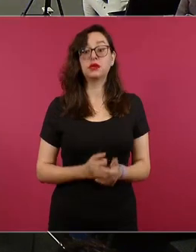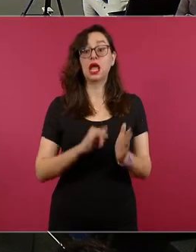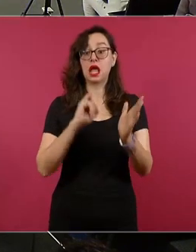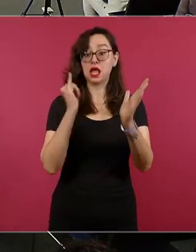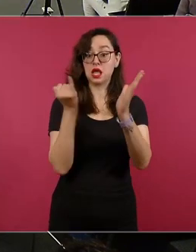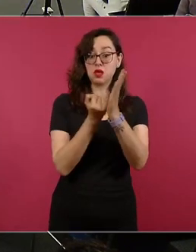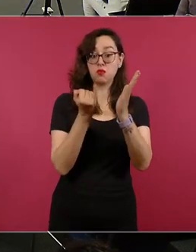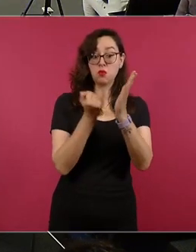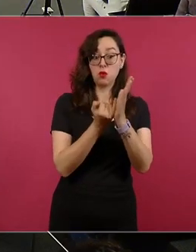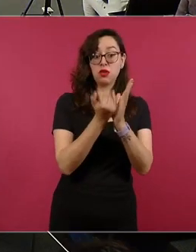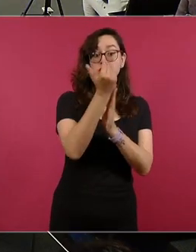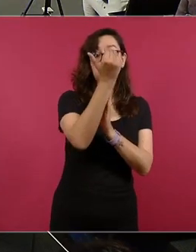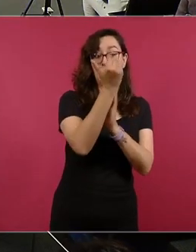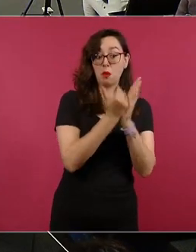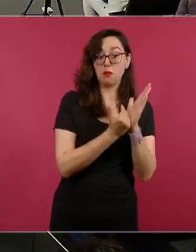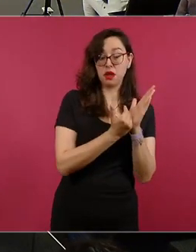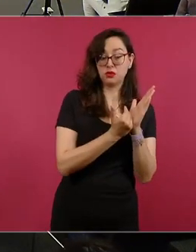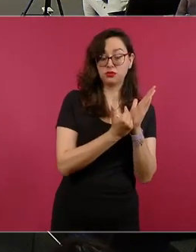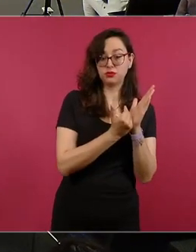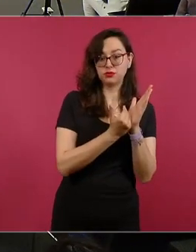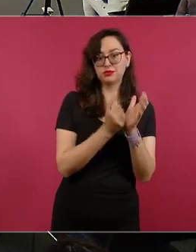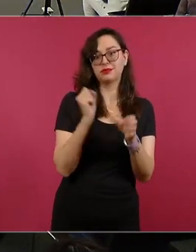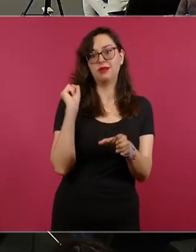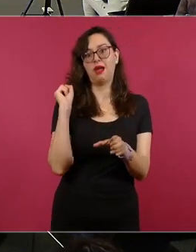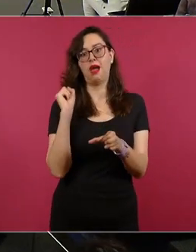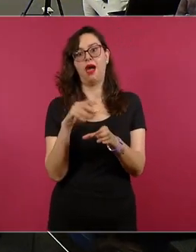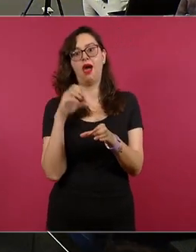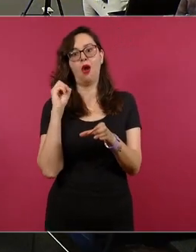de más de 40 mil millones de pesos.